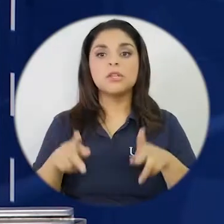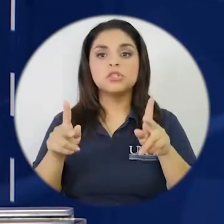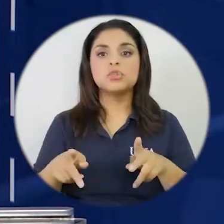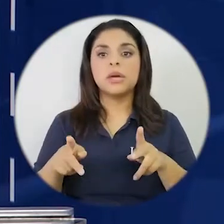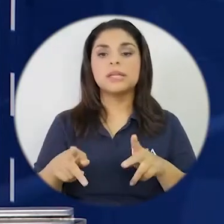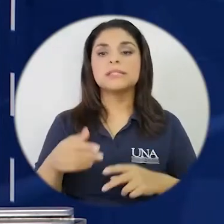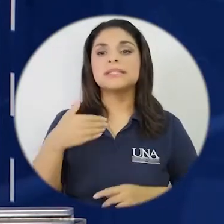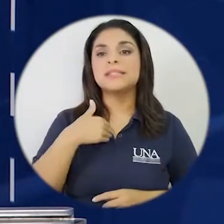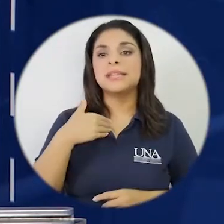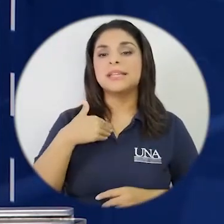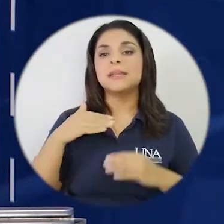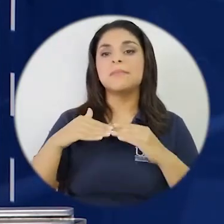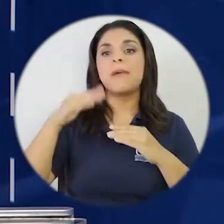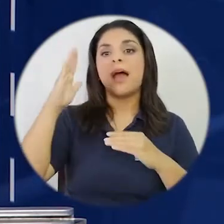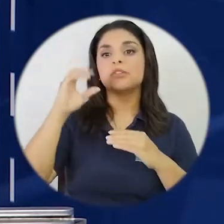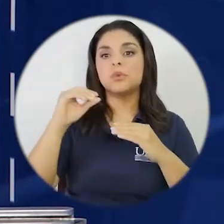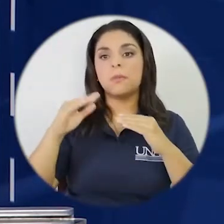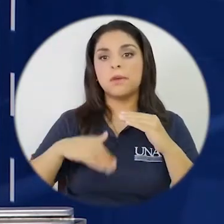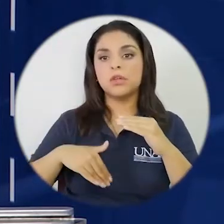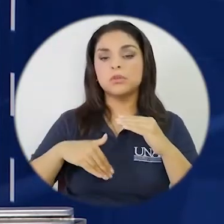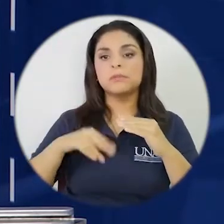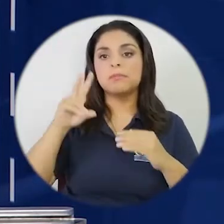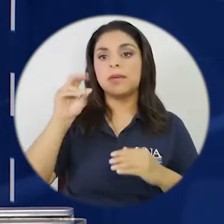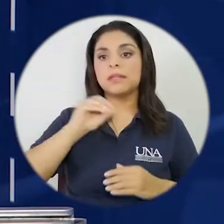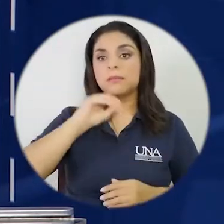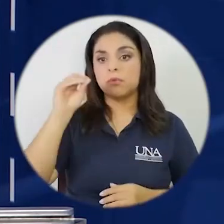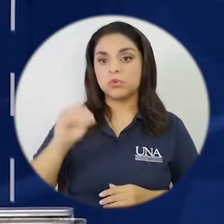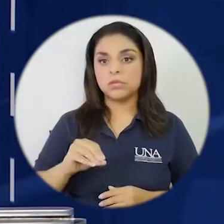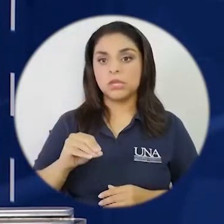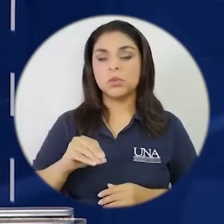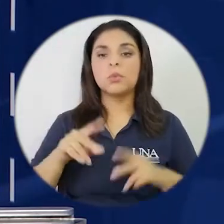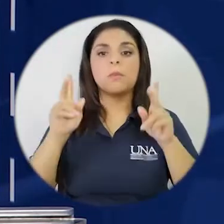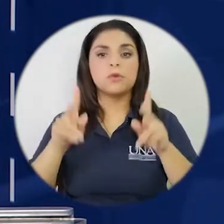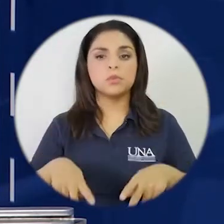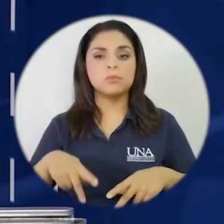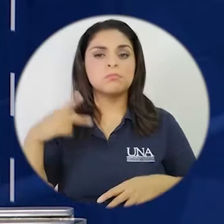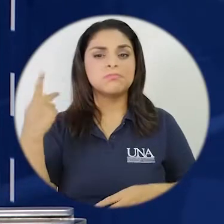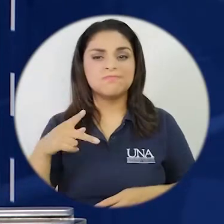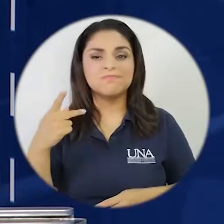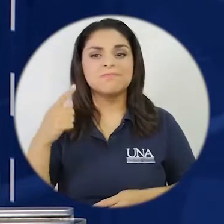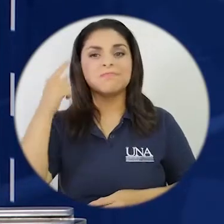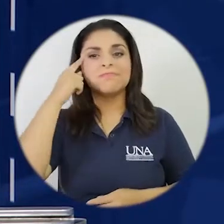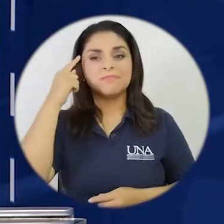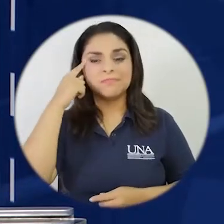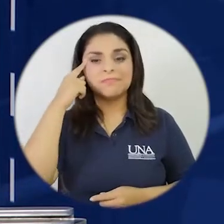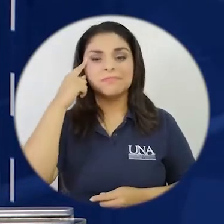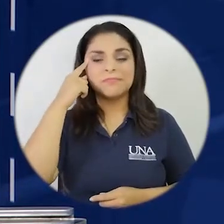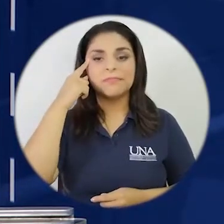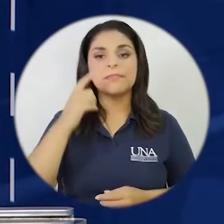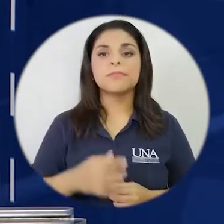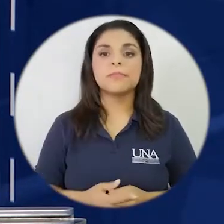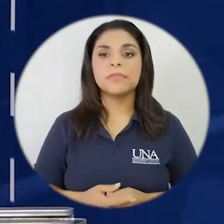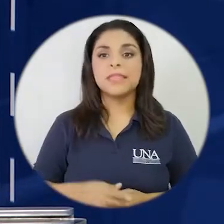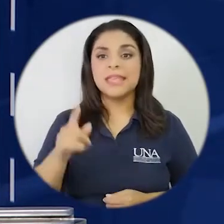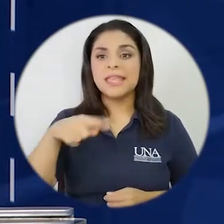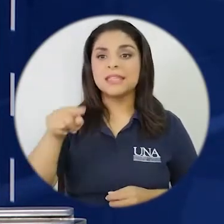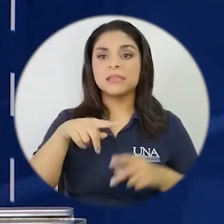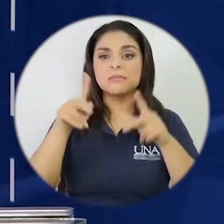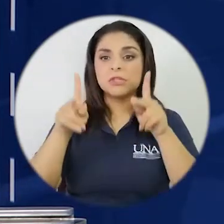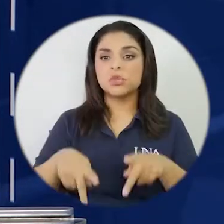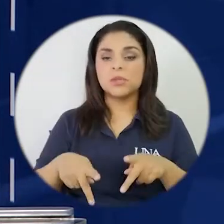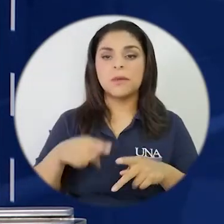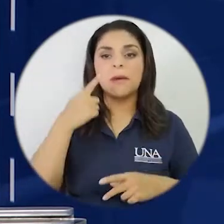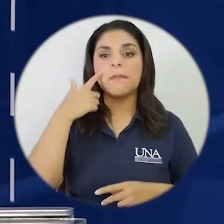o menos el 20%, con el tema COVID se agravó considerablemente y estas personas